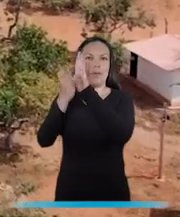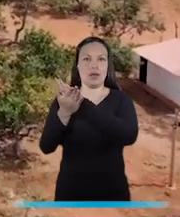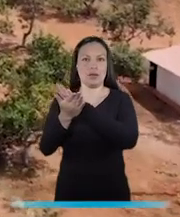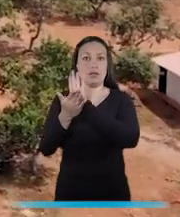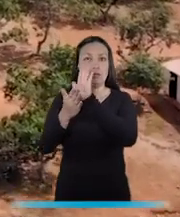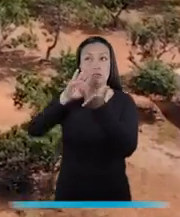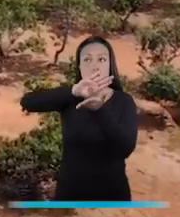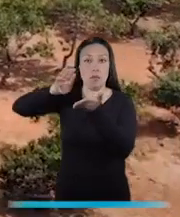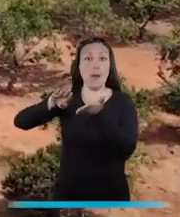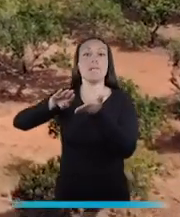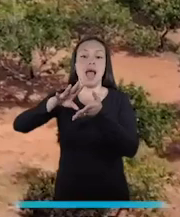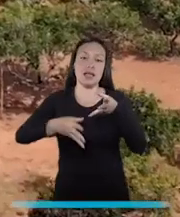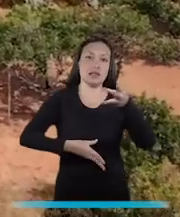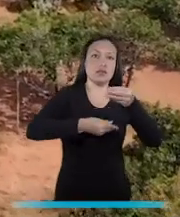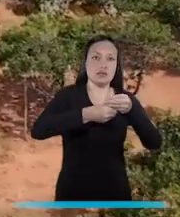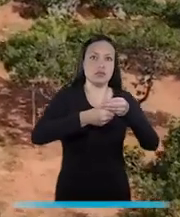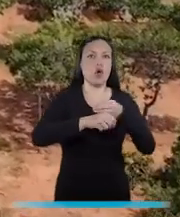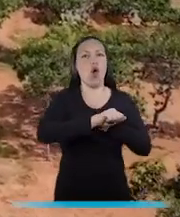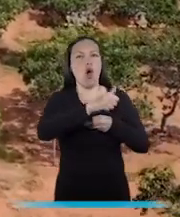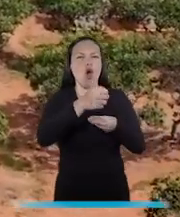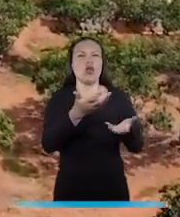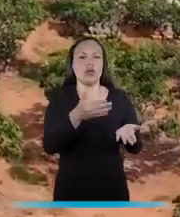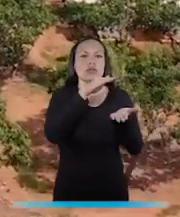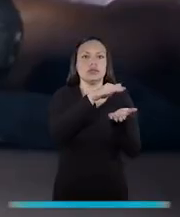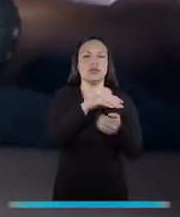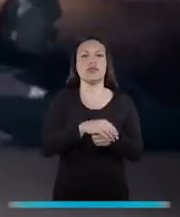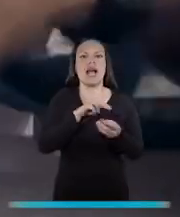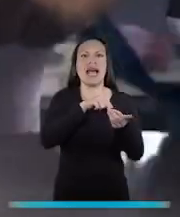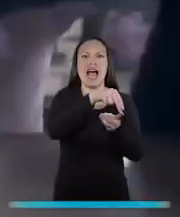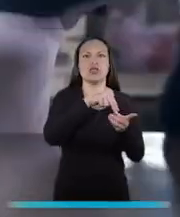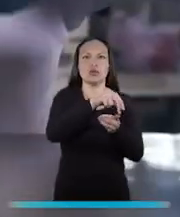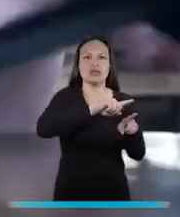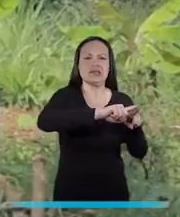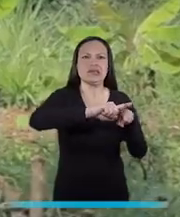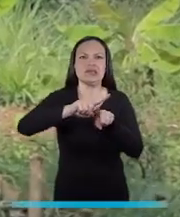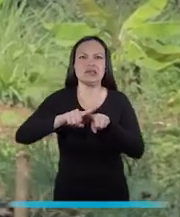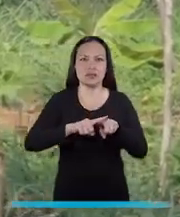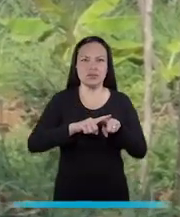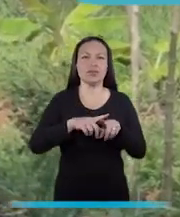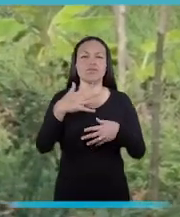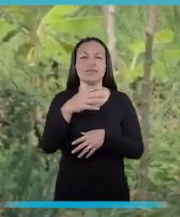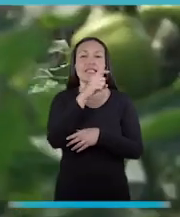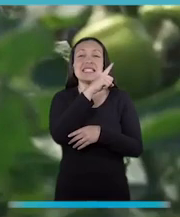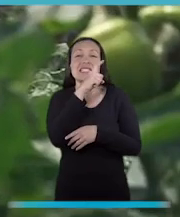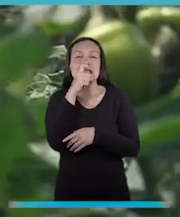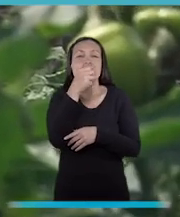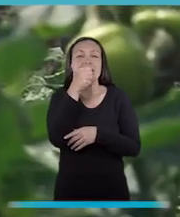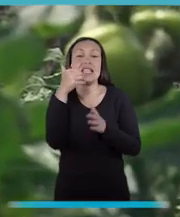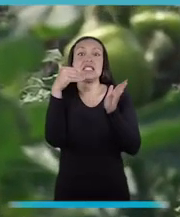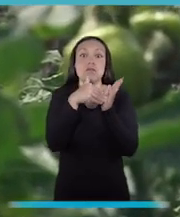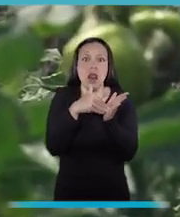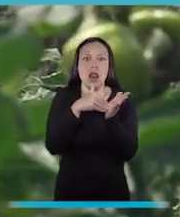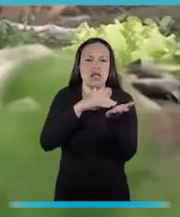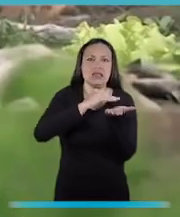paz pero además de eso estamos interviniendo en más de siete macro casos en donde están asociados más de 110.000